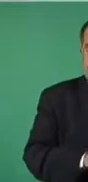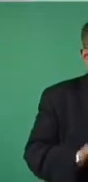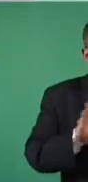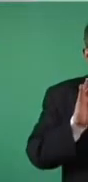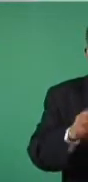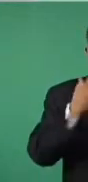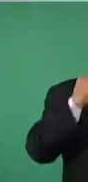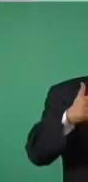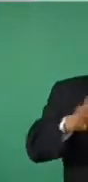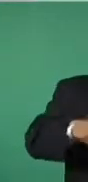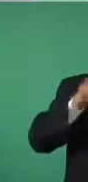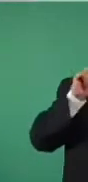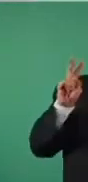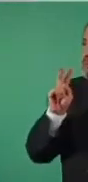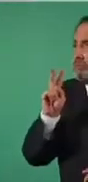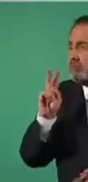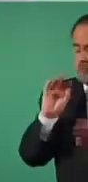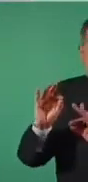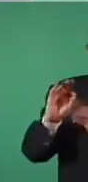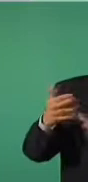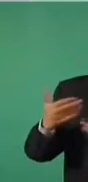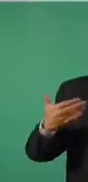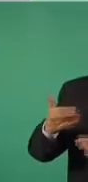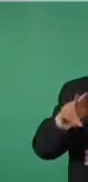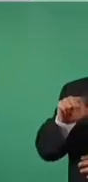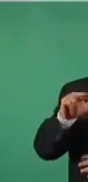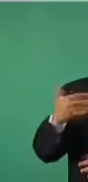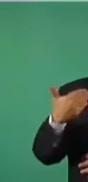tiempo, en construcción,